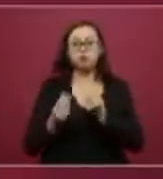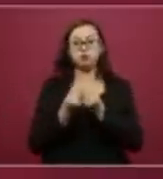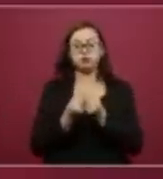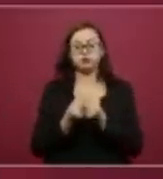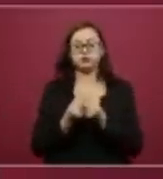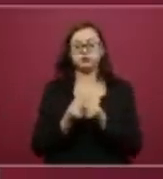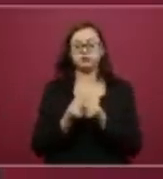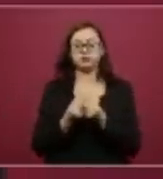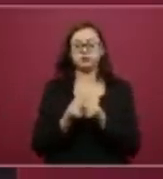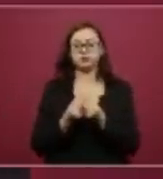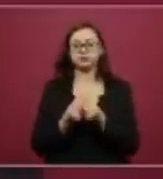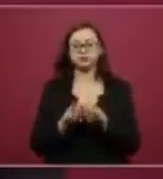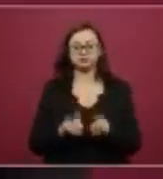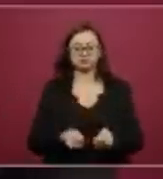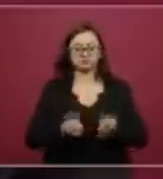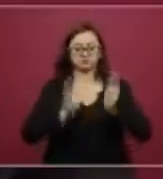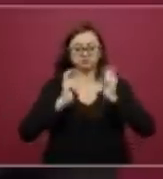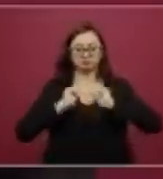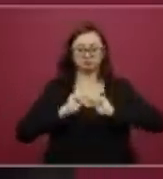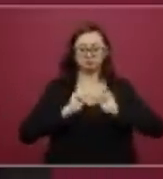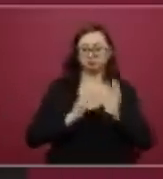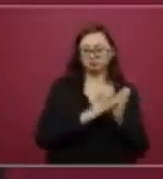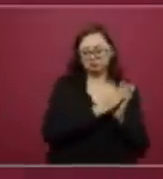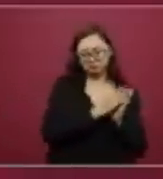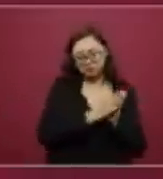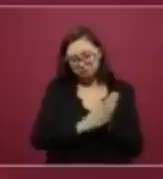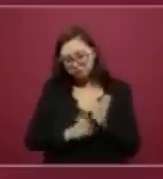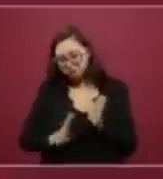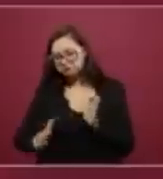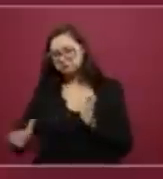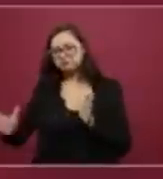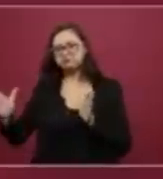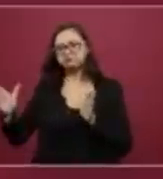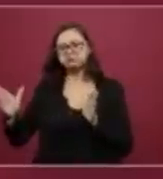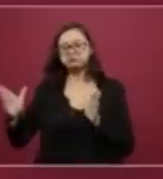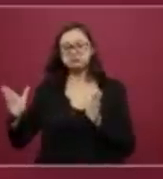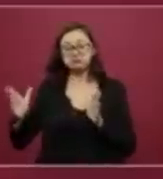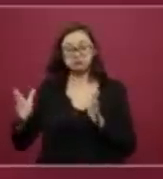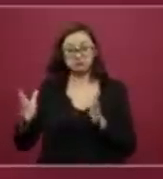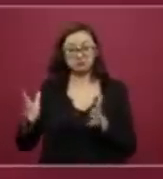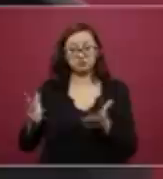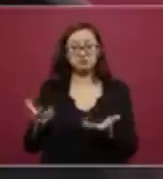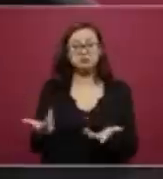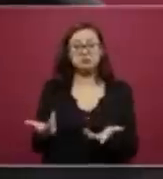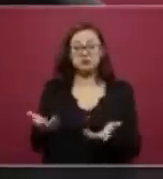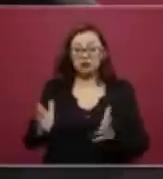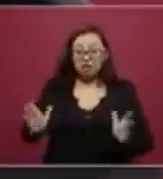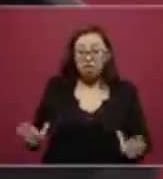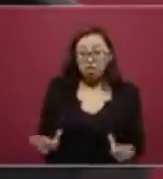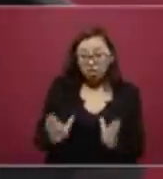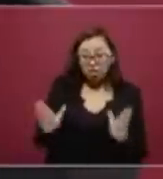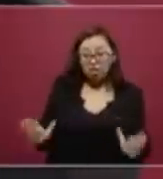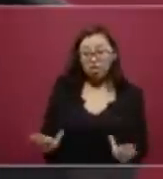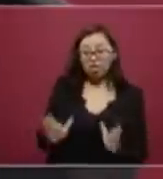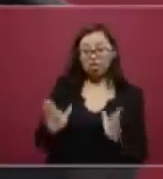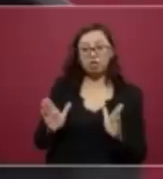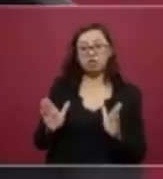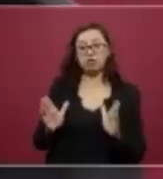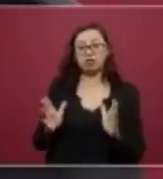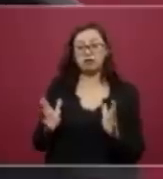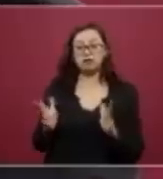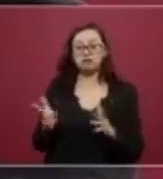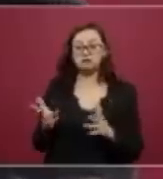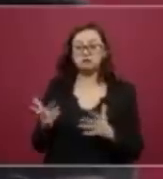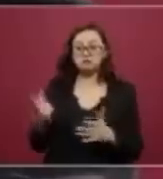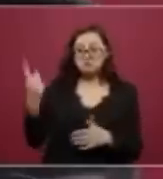estemos en el gobierno, vamos a auspiciar y mucho menos